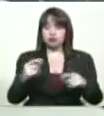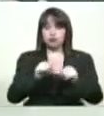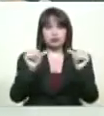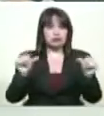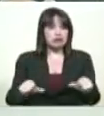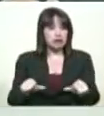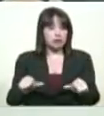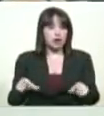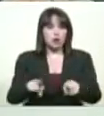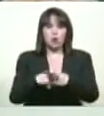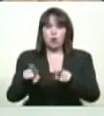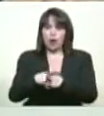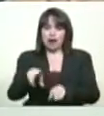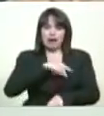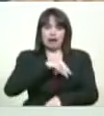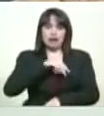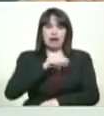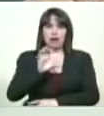carné de la patria